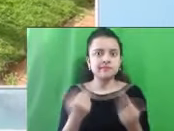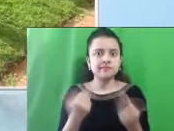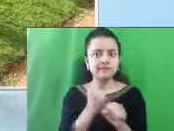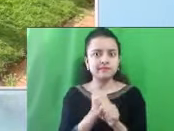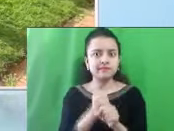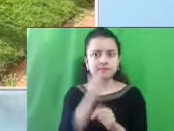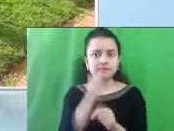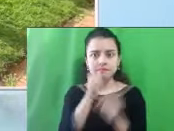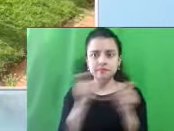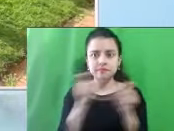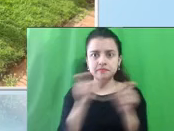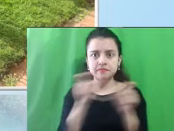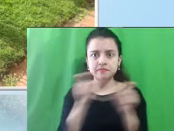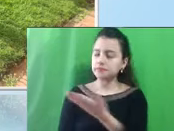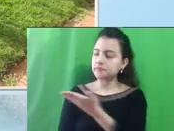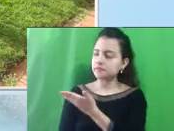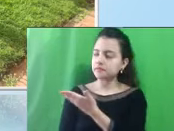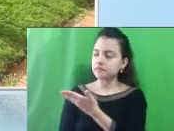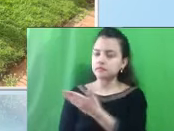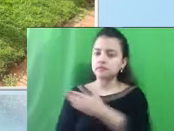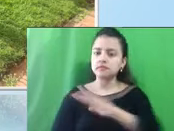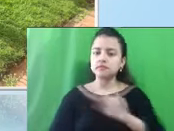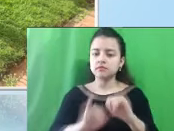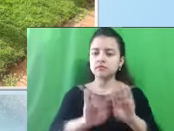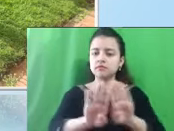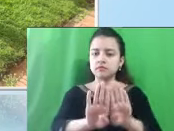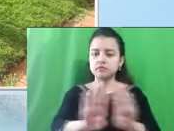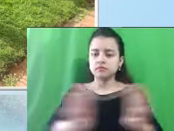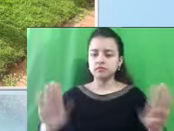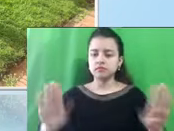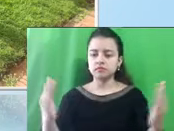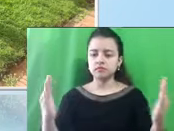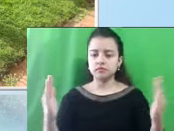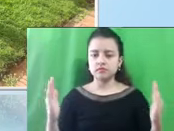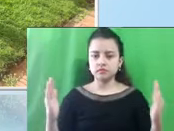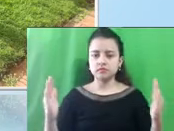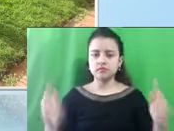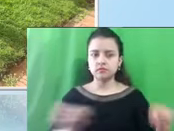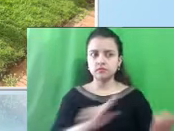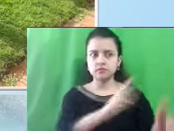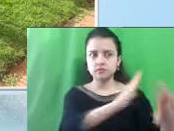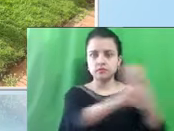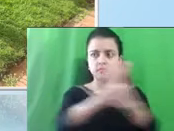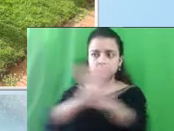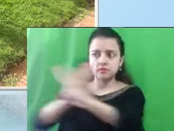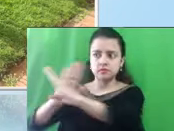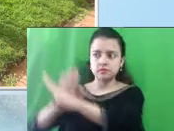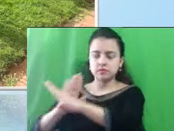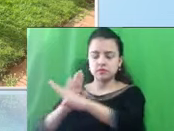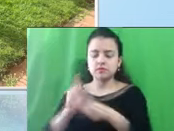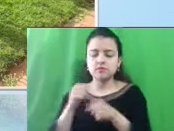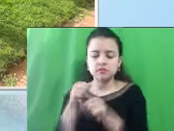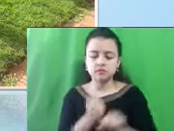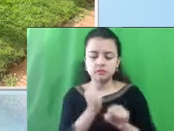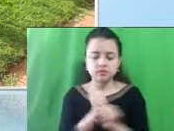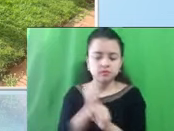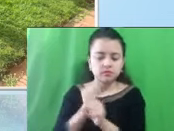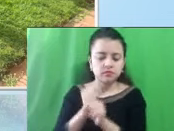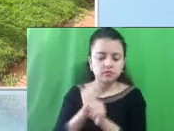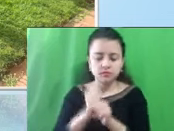garantizando señalización, demarcación, para evitar que, aparte de nuestros funcionarios, otras personas